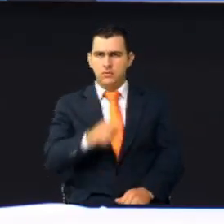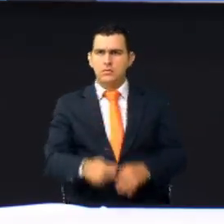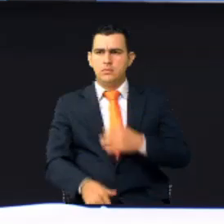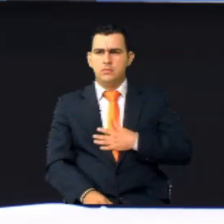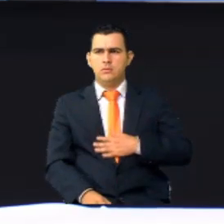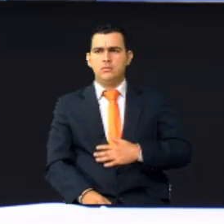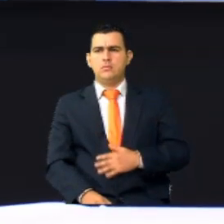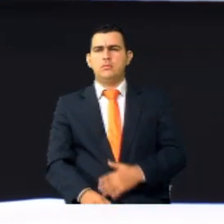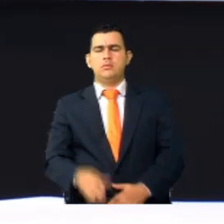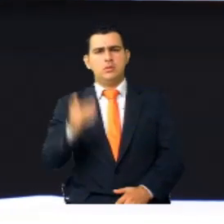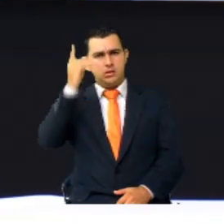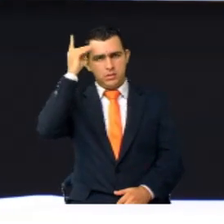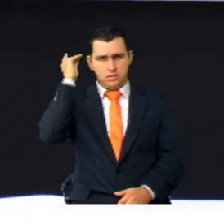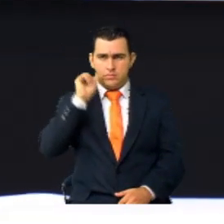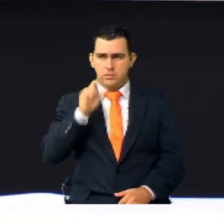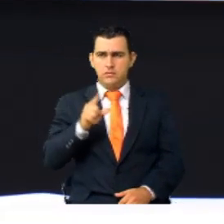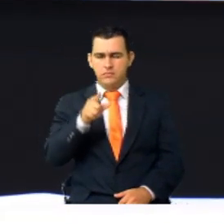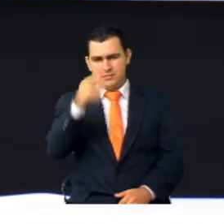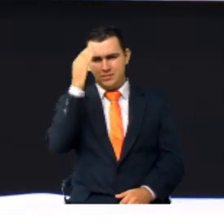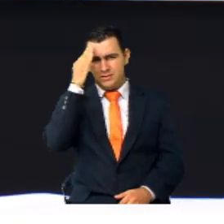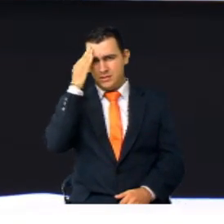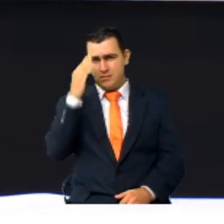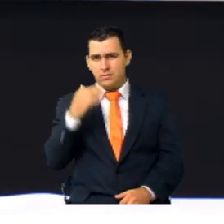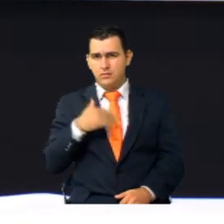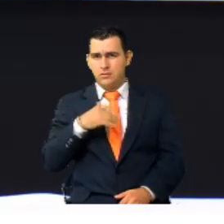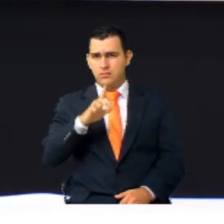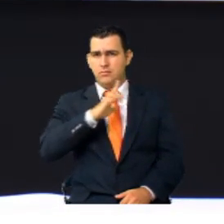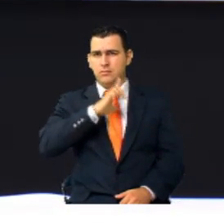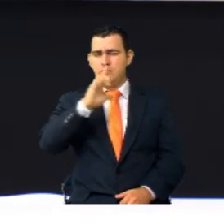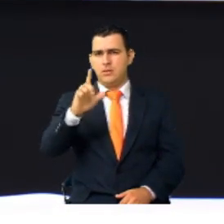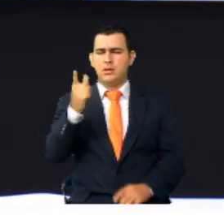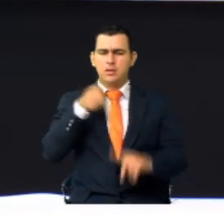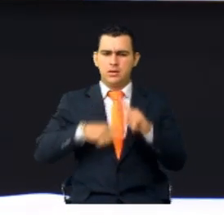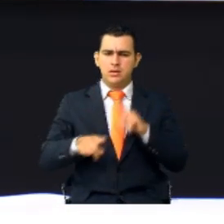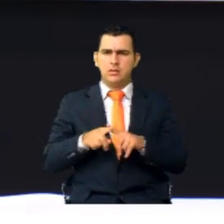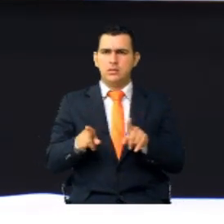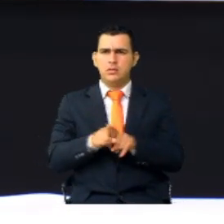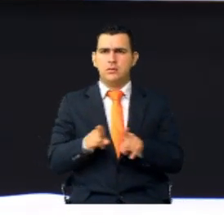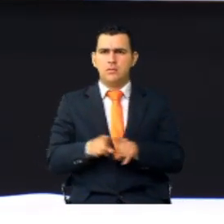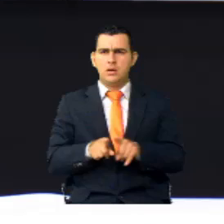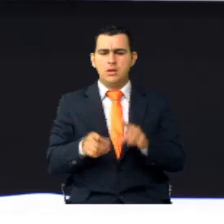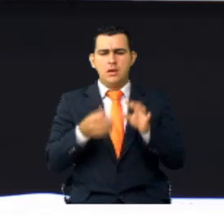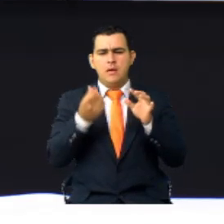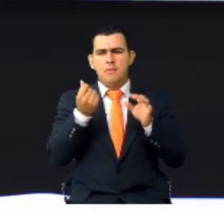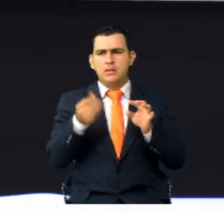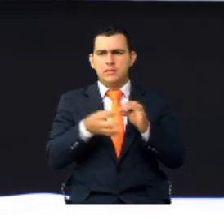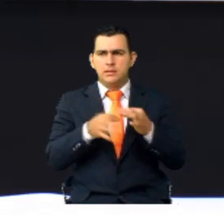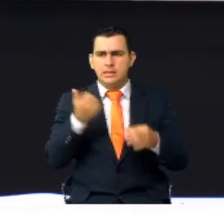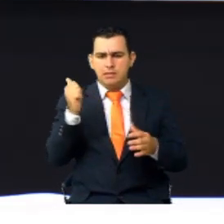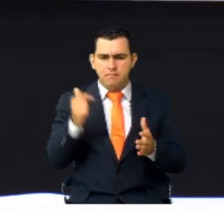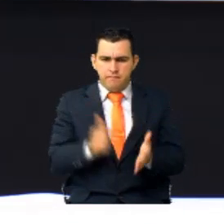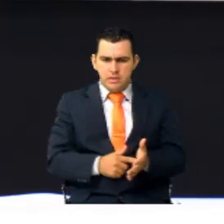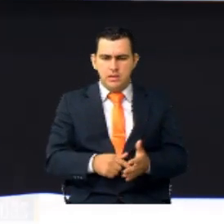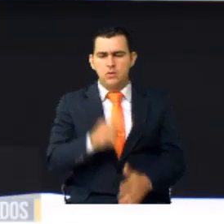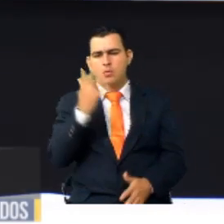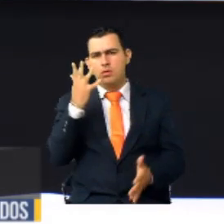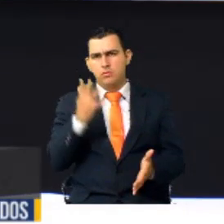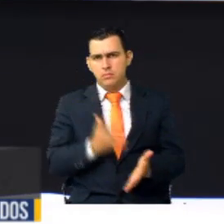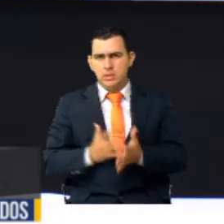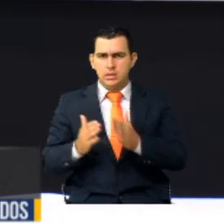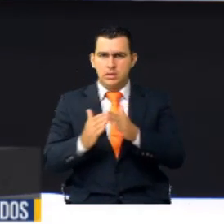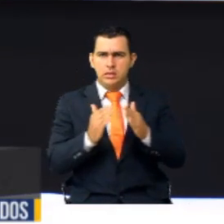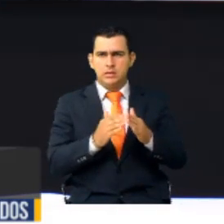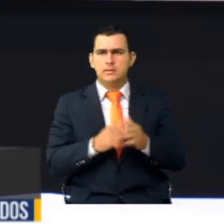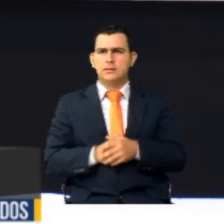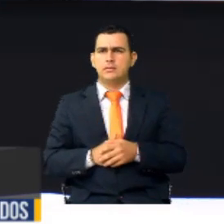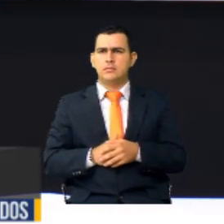Echeverri. Doctor Darío, usted se ha caracterizado por en sus dos campañas siempre usar cifras. Siempre habla de 10.000 viviendas, 4.000 viviendas en esta